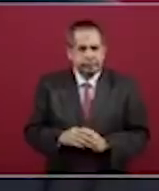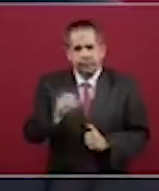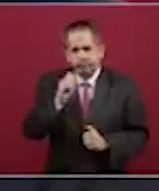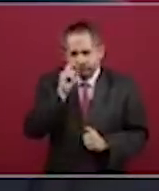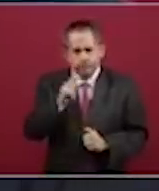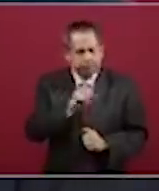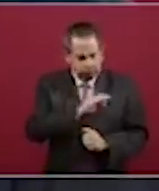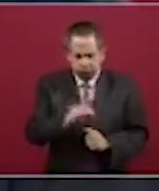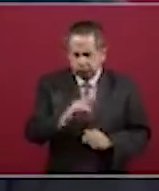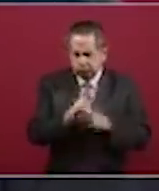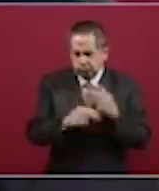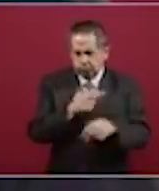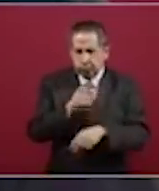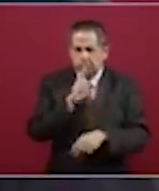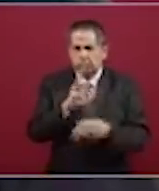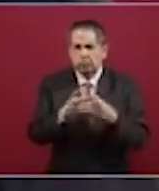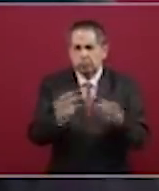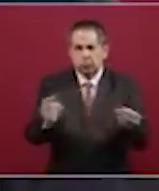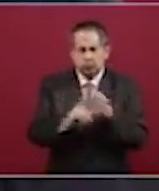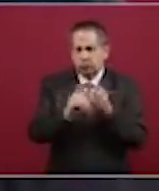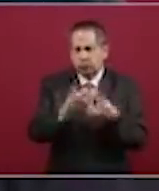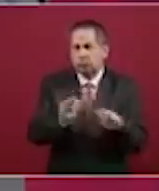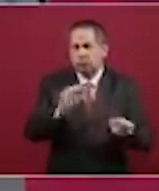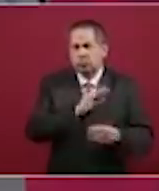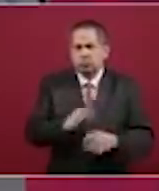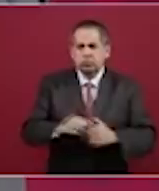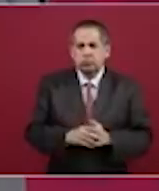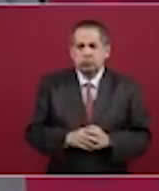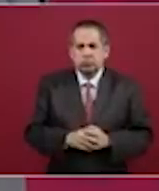y se puede resolver el problema.